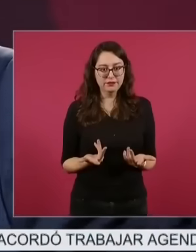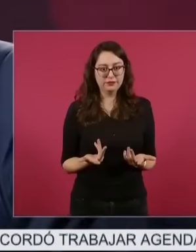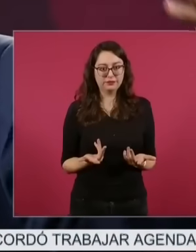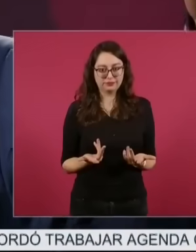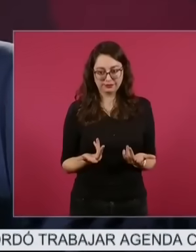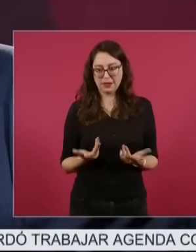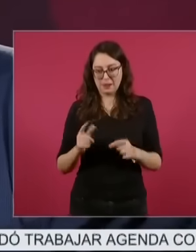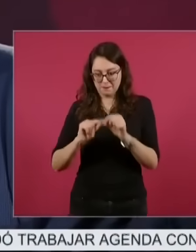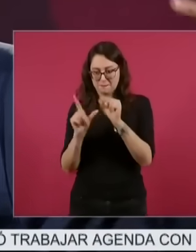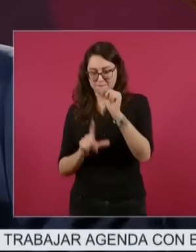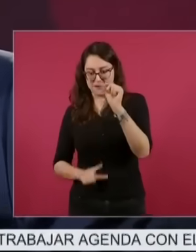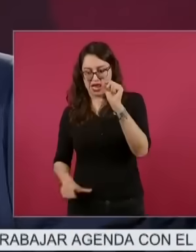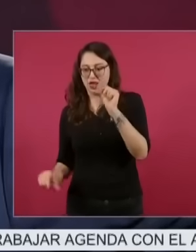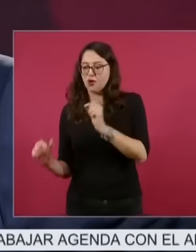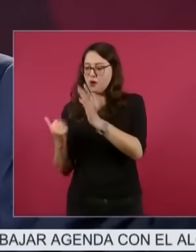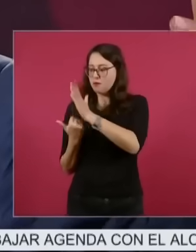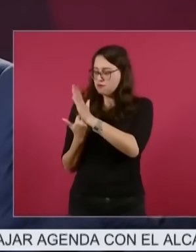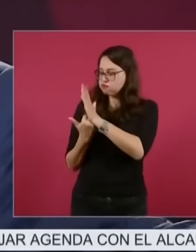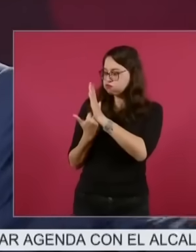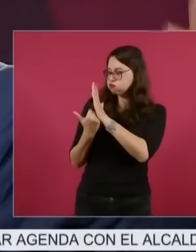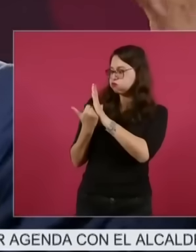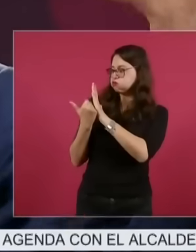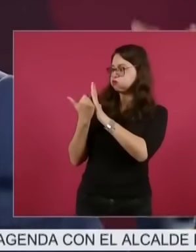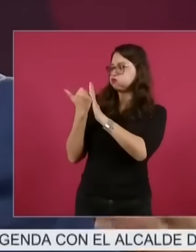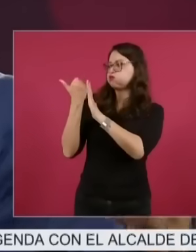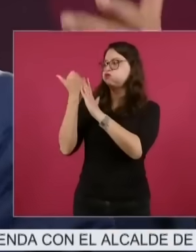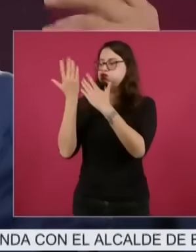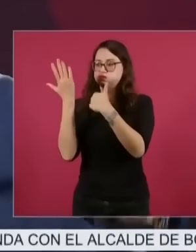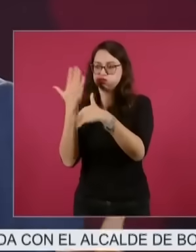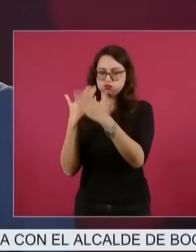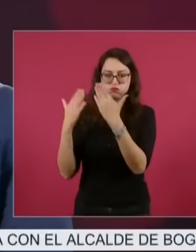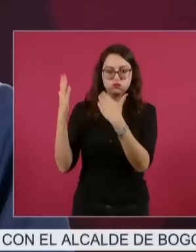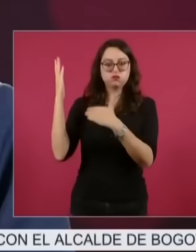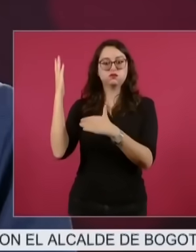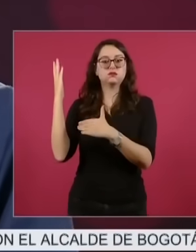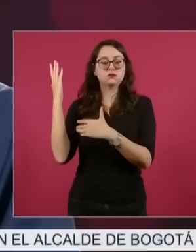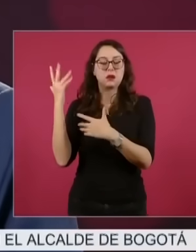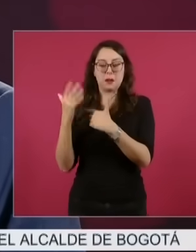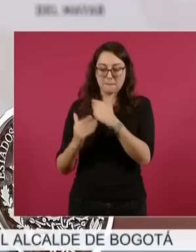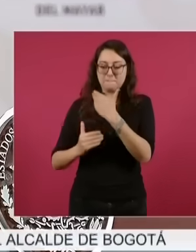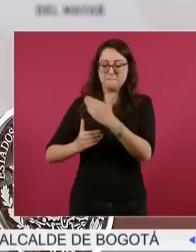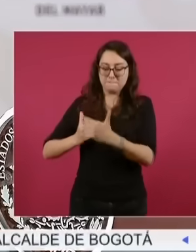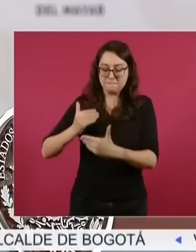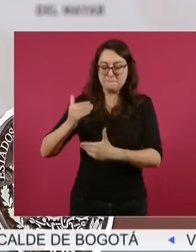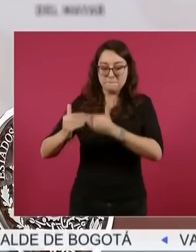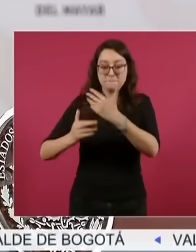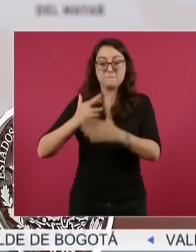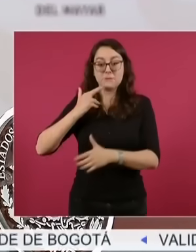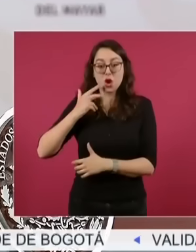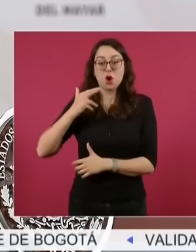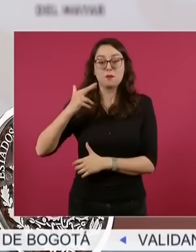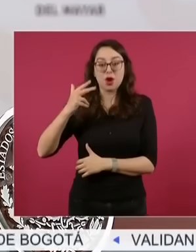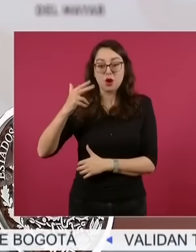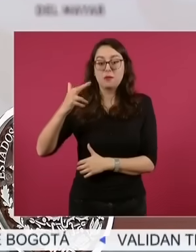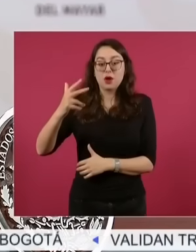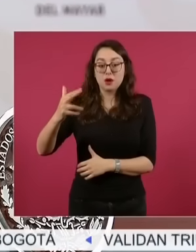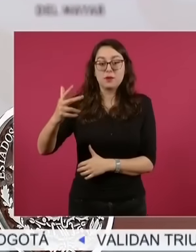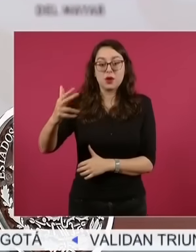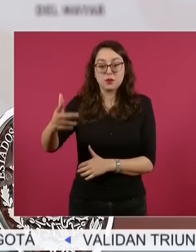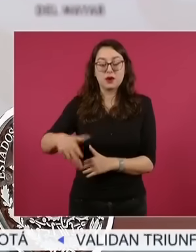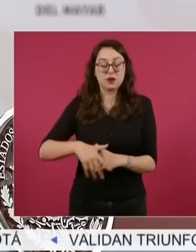Obrador en la mañanera ya se pronunció, habló de esta visita, dice que este es un país libre, no hay censura,